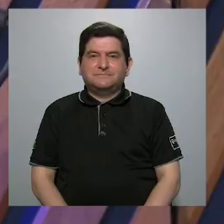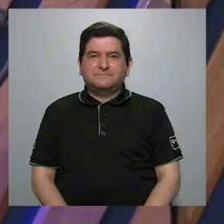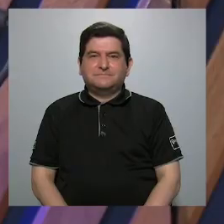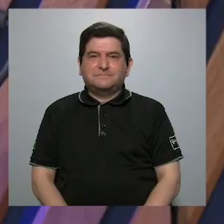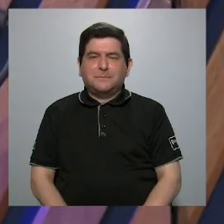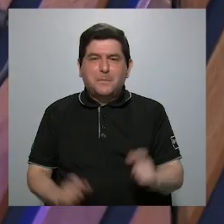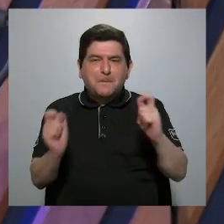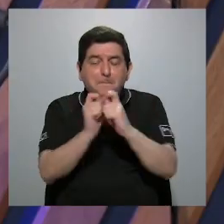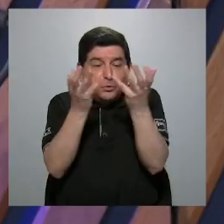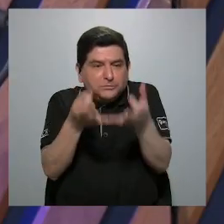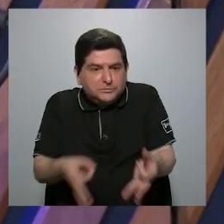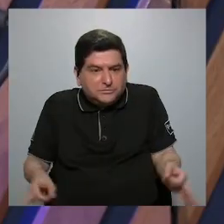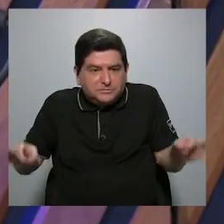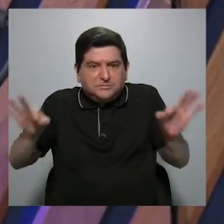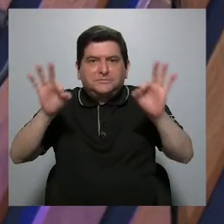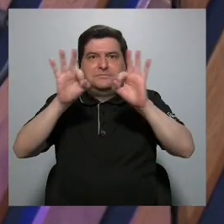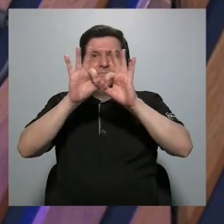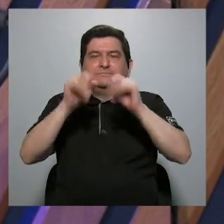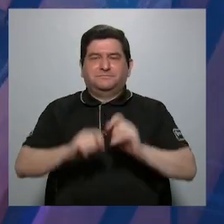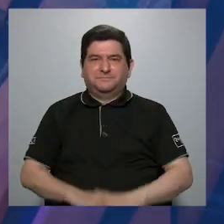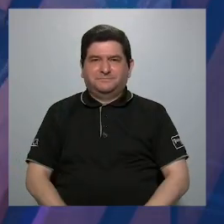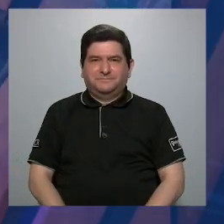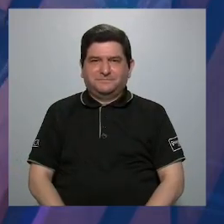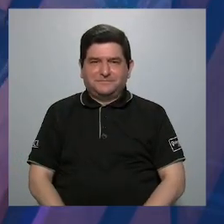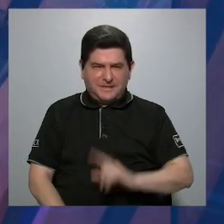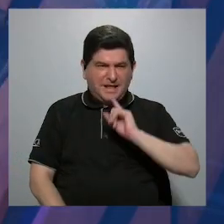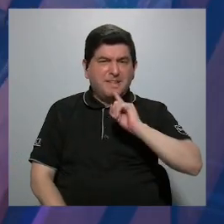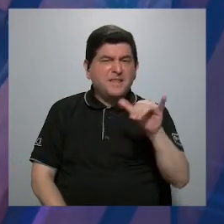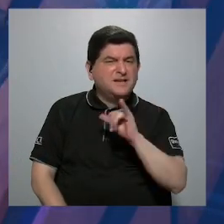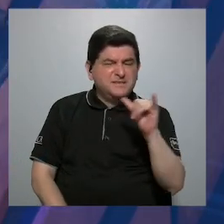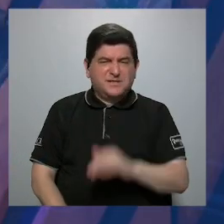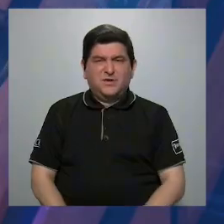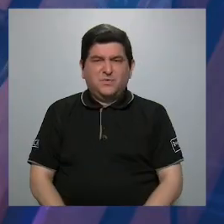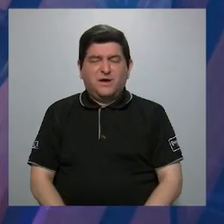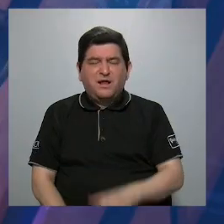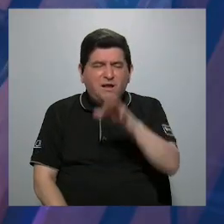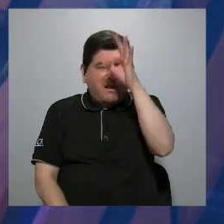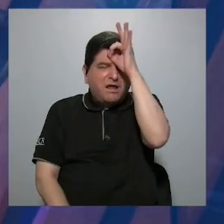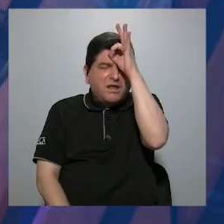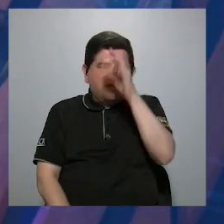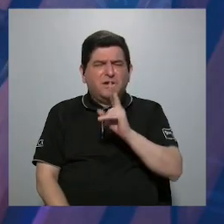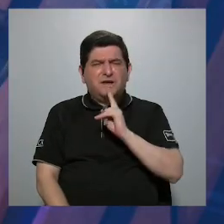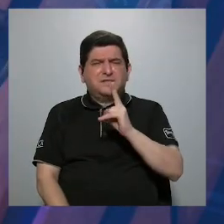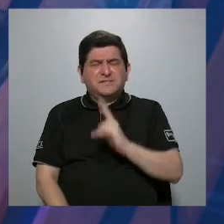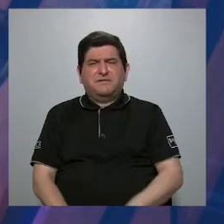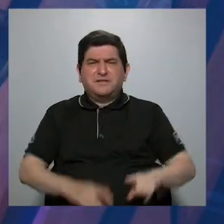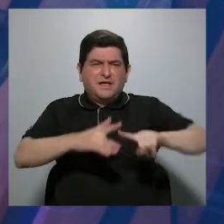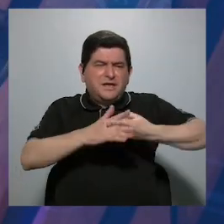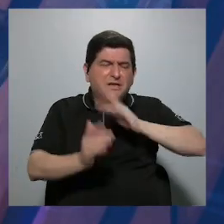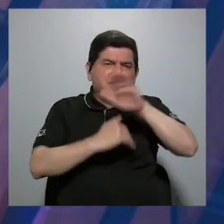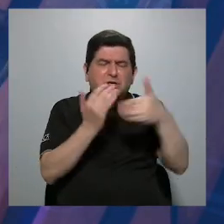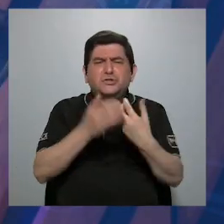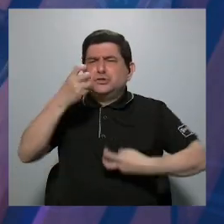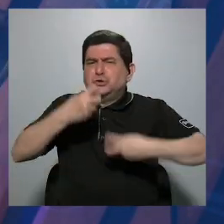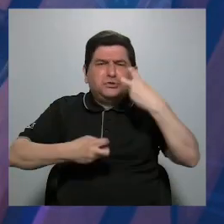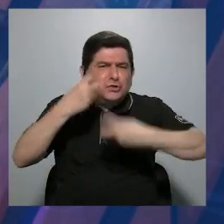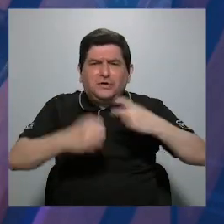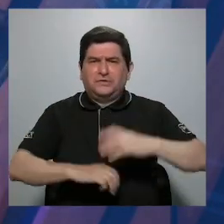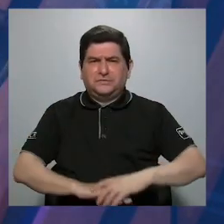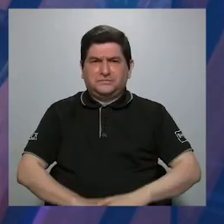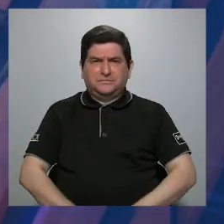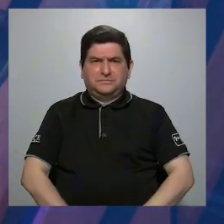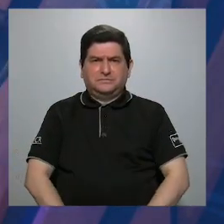un punto fundamental, bueno, él dice también, la ignorancia es el verdadero origen de todo